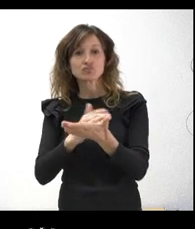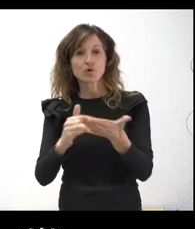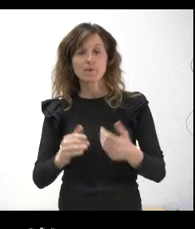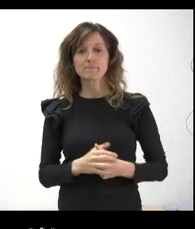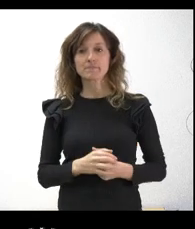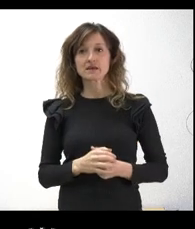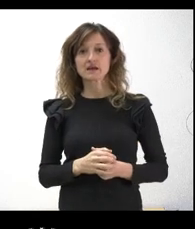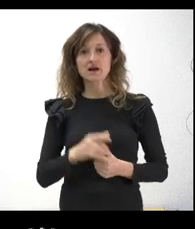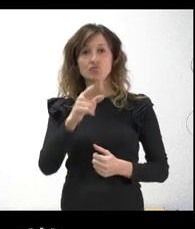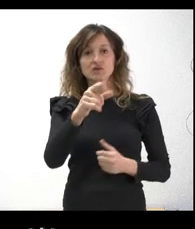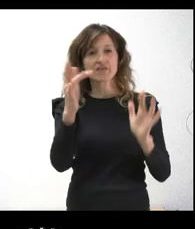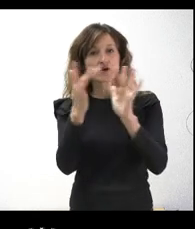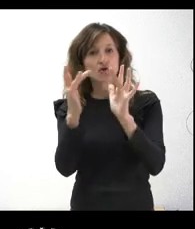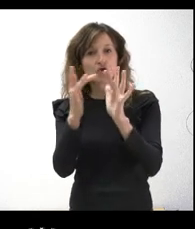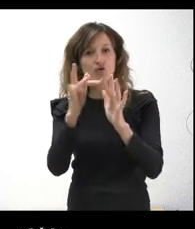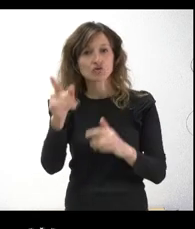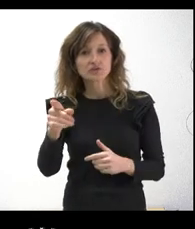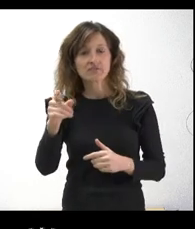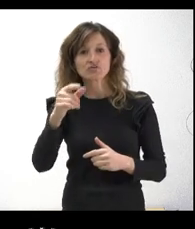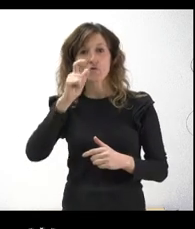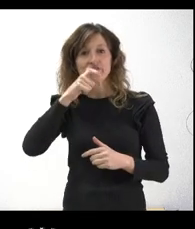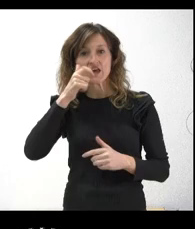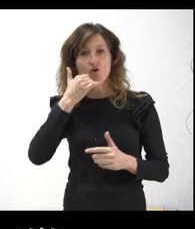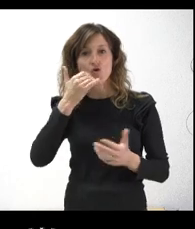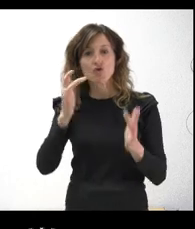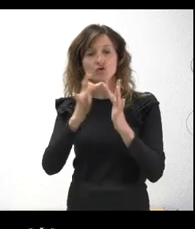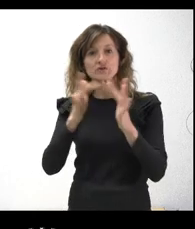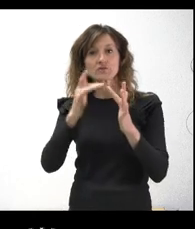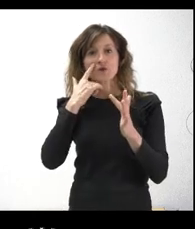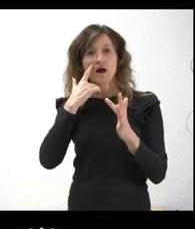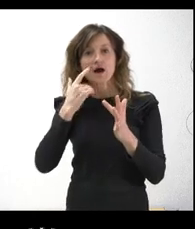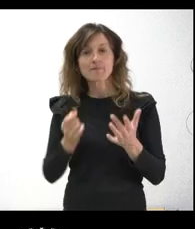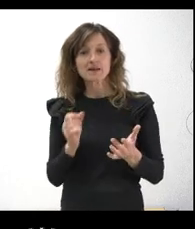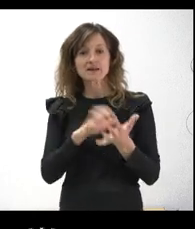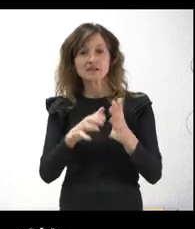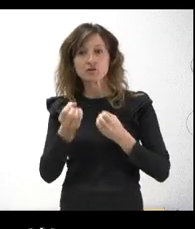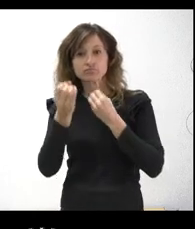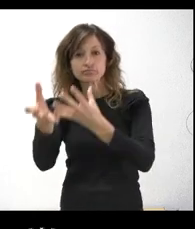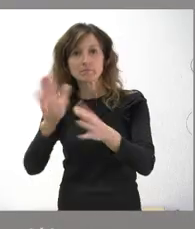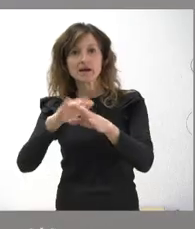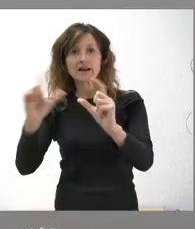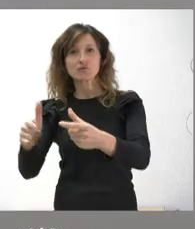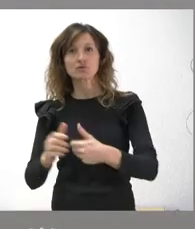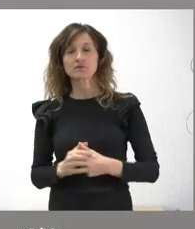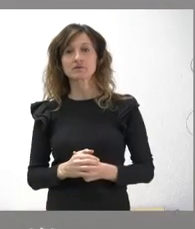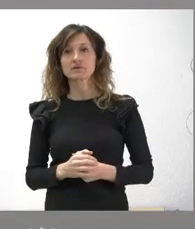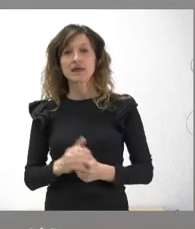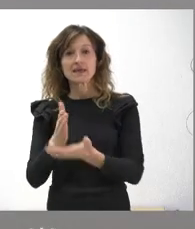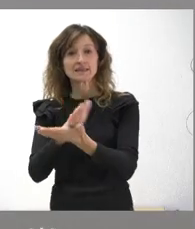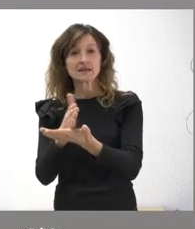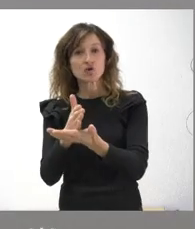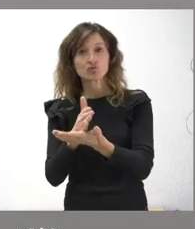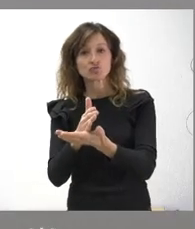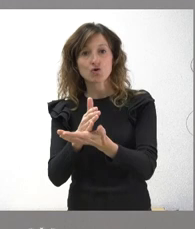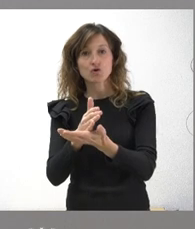sé si se van a poner en contacto con con feijó de alguna manera para trasladar un poco las demandas de Castilla y león de Cara a esa reunión el interlocutor de una comunidad